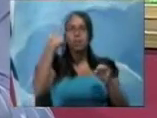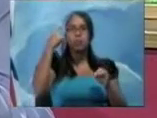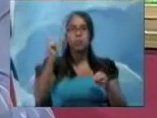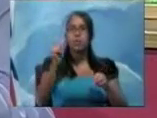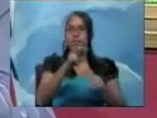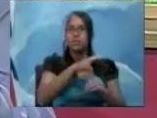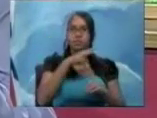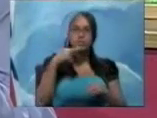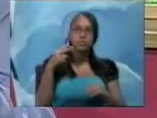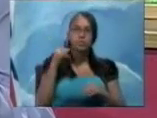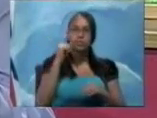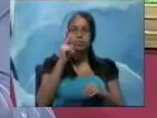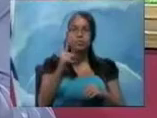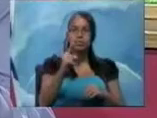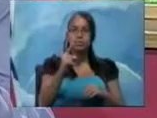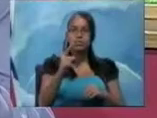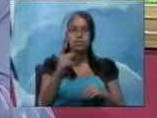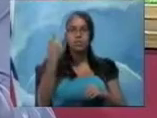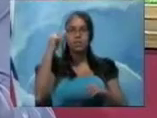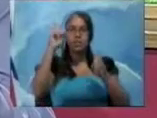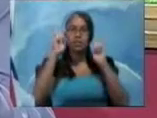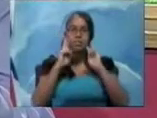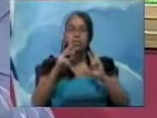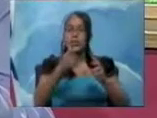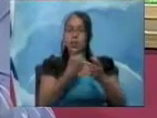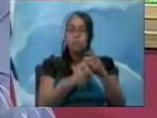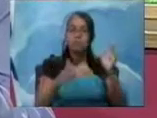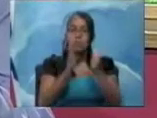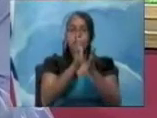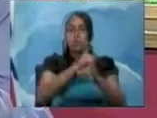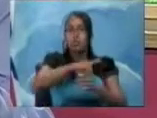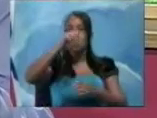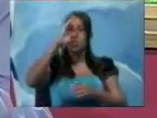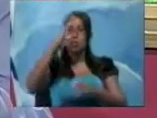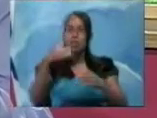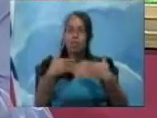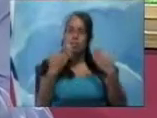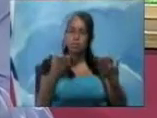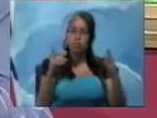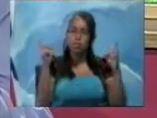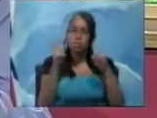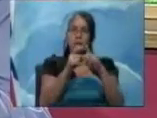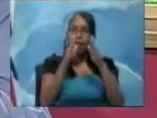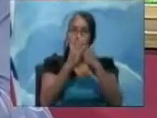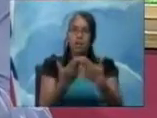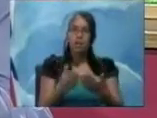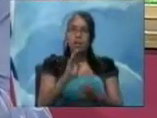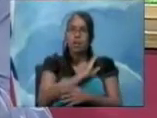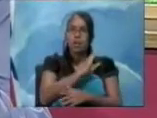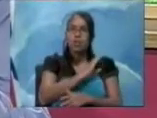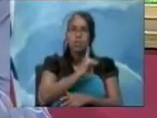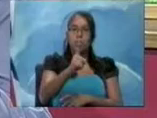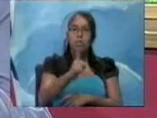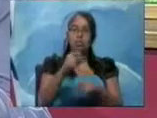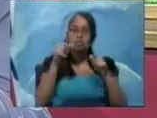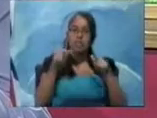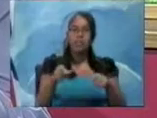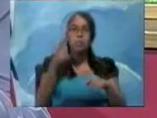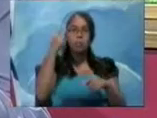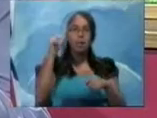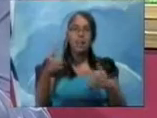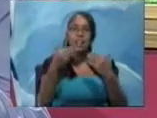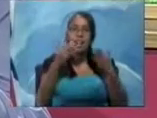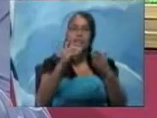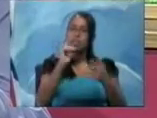divina eh Por el divino espíritu de Dios que había inspirado sus palabras que había tomado posesión de él para dar